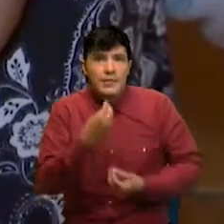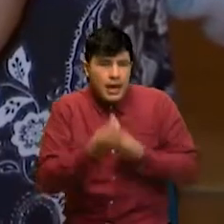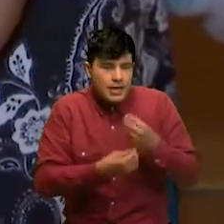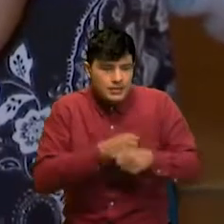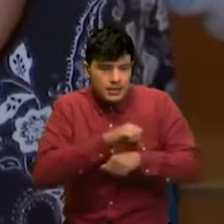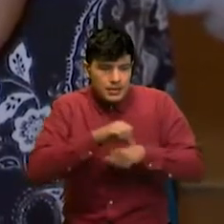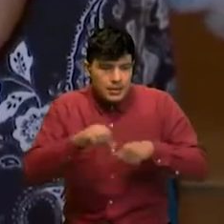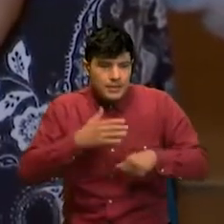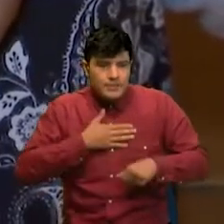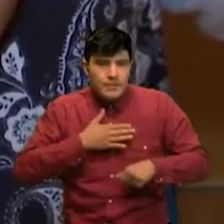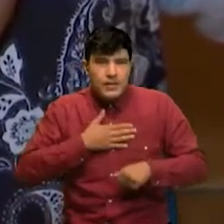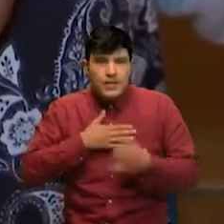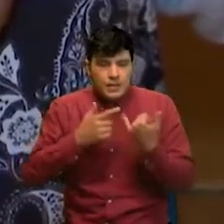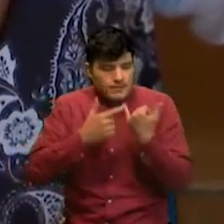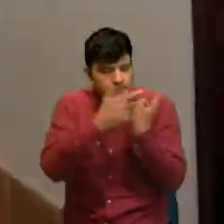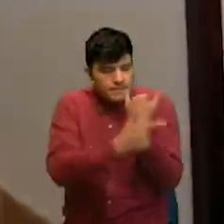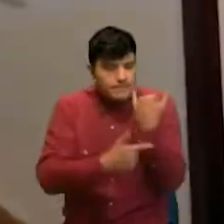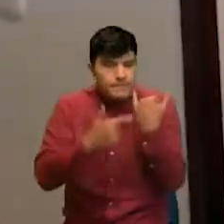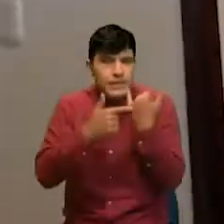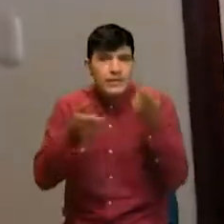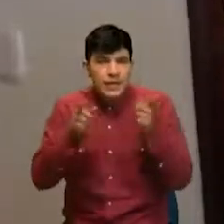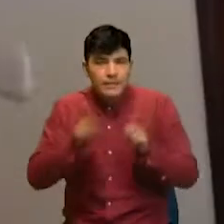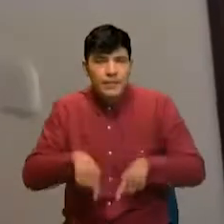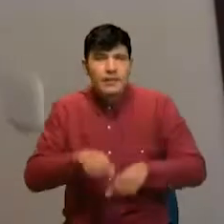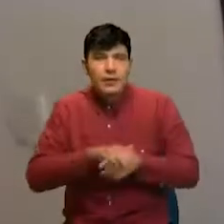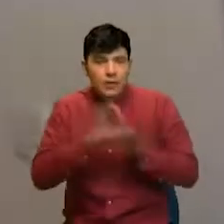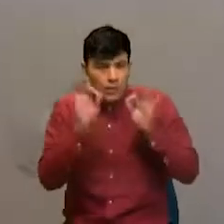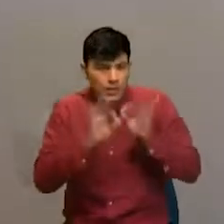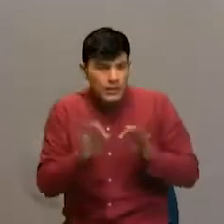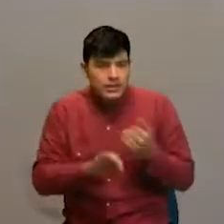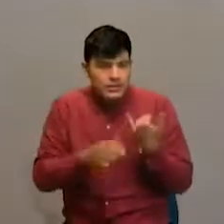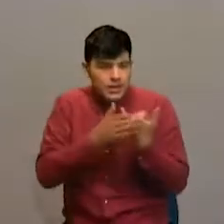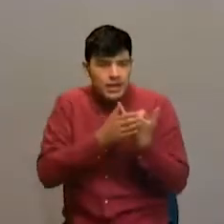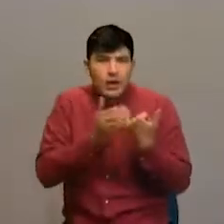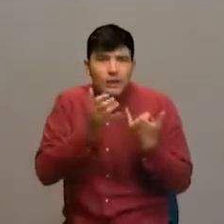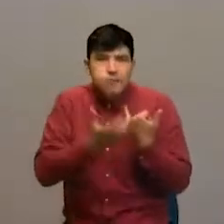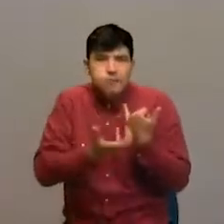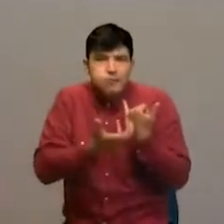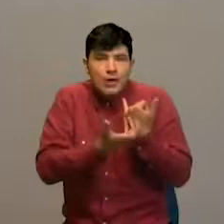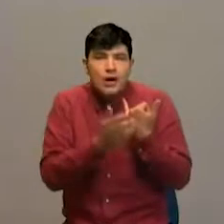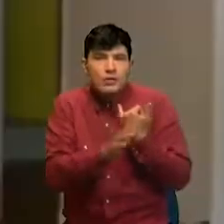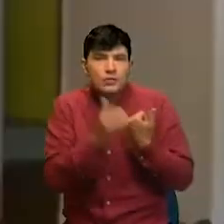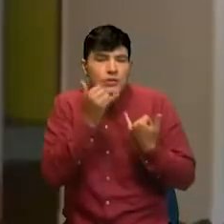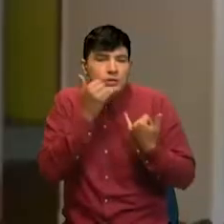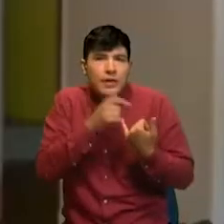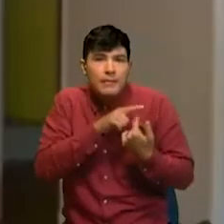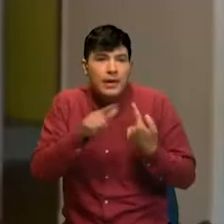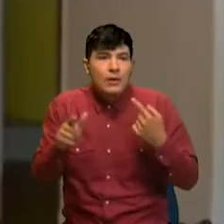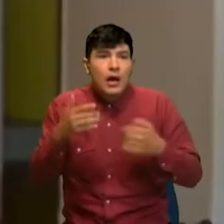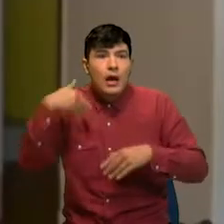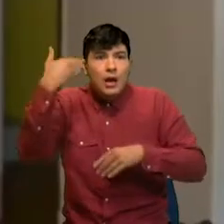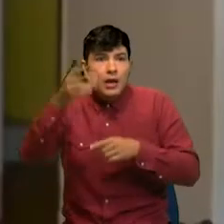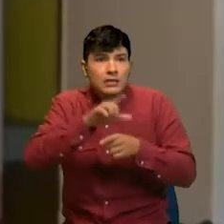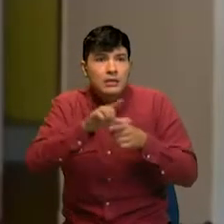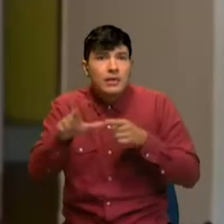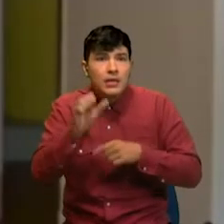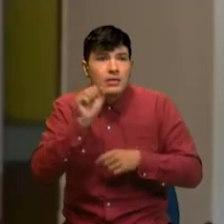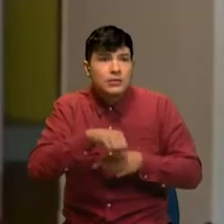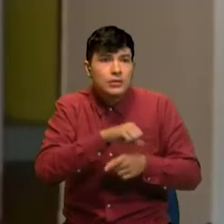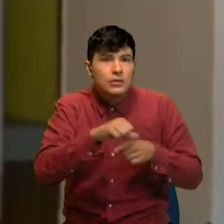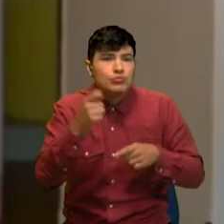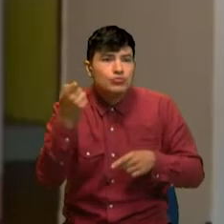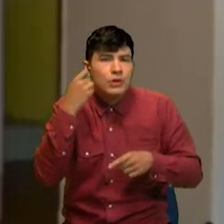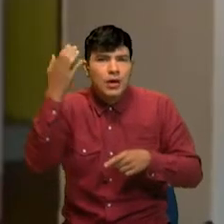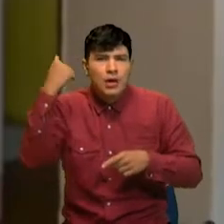de la matriz y me suban la vejiga y no es posible que me hagan eso. Me dijeron, en 8 días no hicimos la cirugía, un urocultivo reciente.